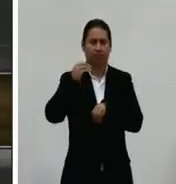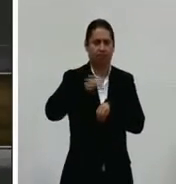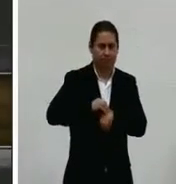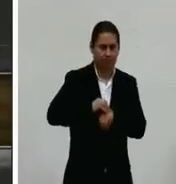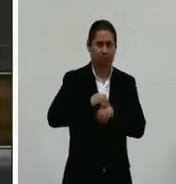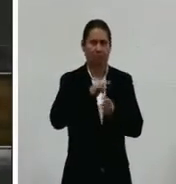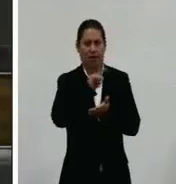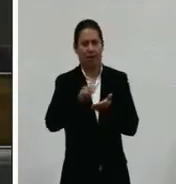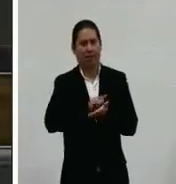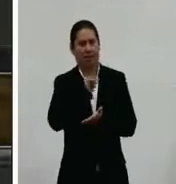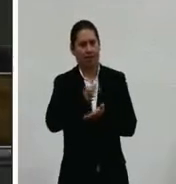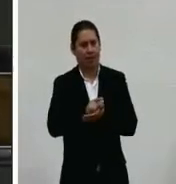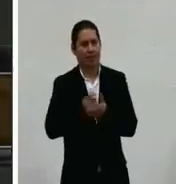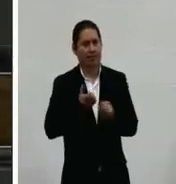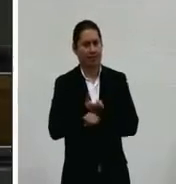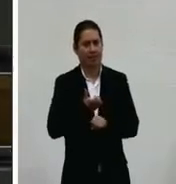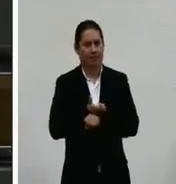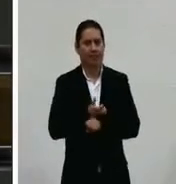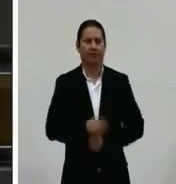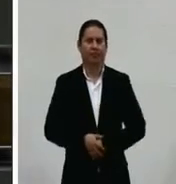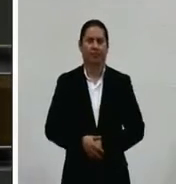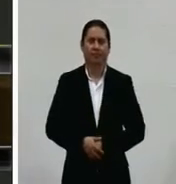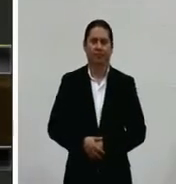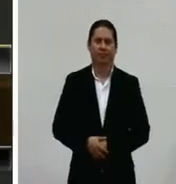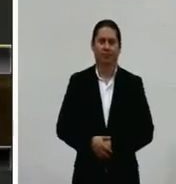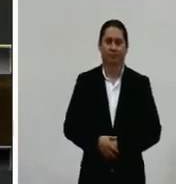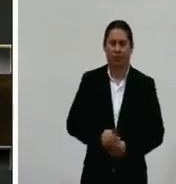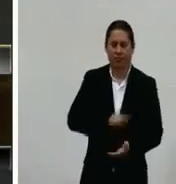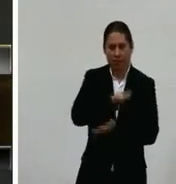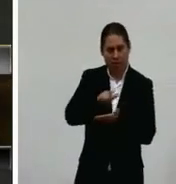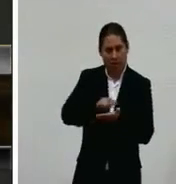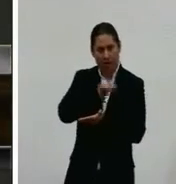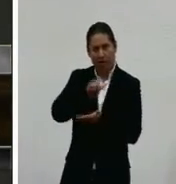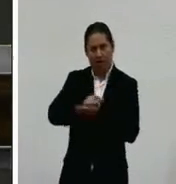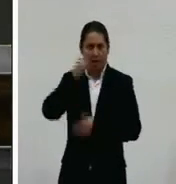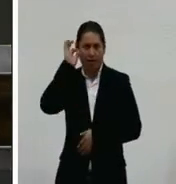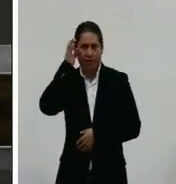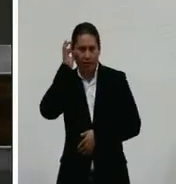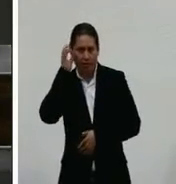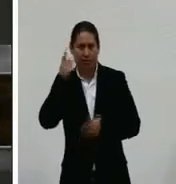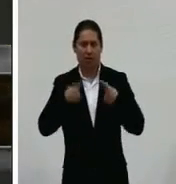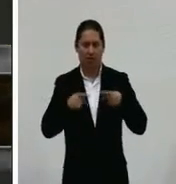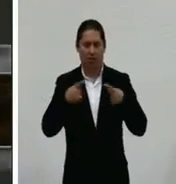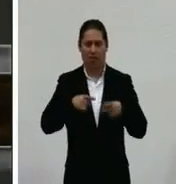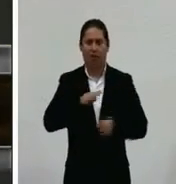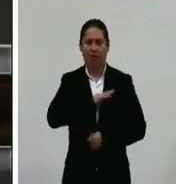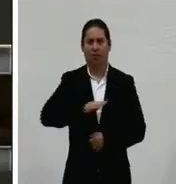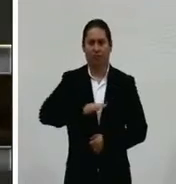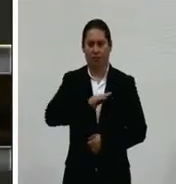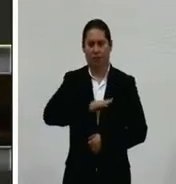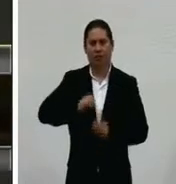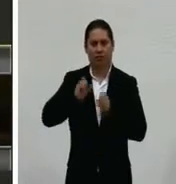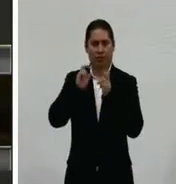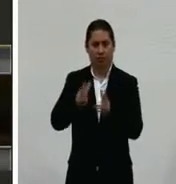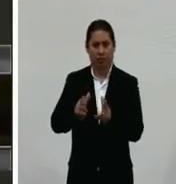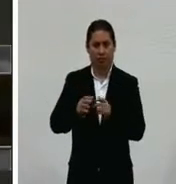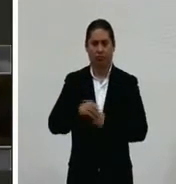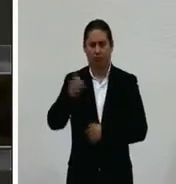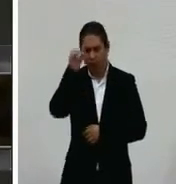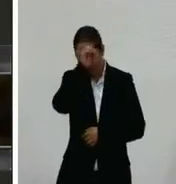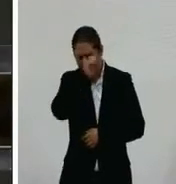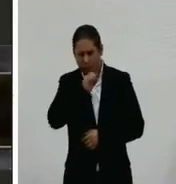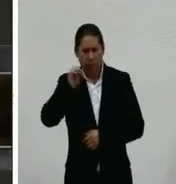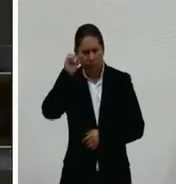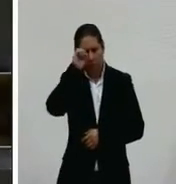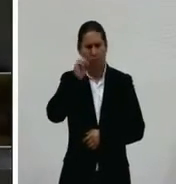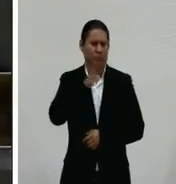la legislación del Estado. La Ley del Servicio Civil del Estado y los Municipios de Chiapas es de observancia